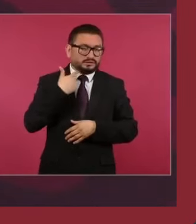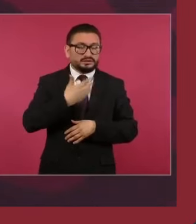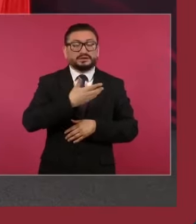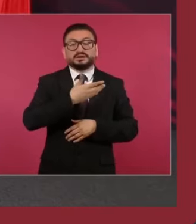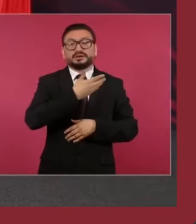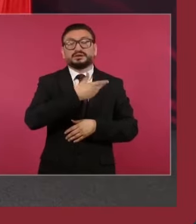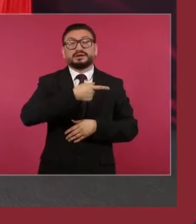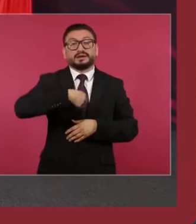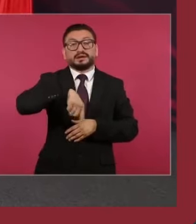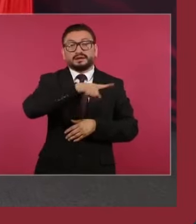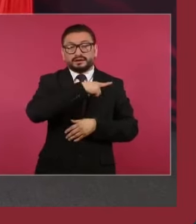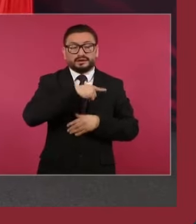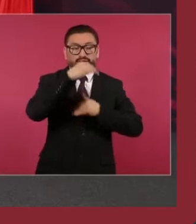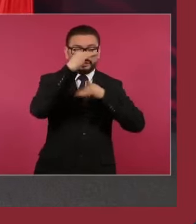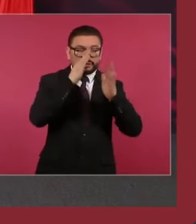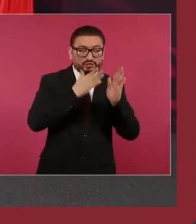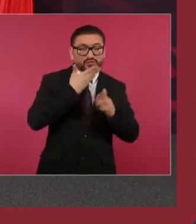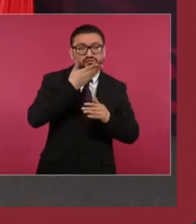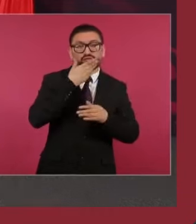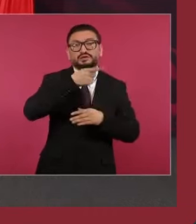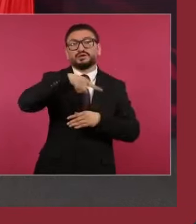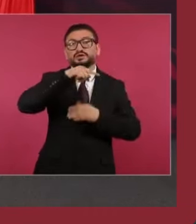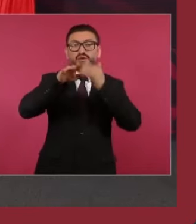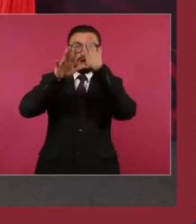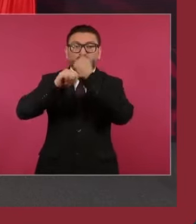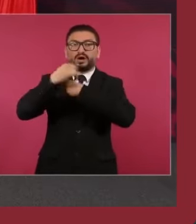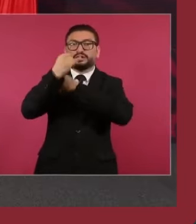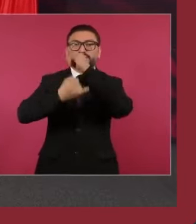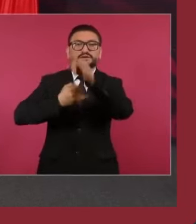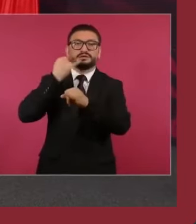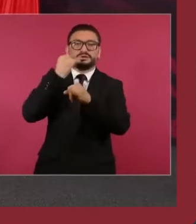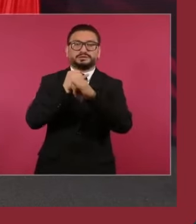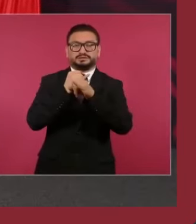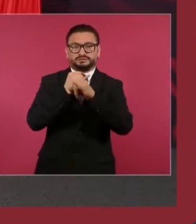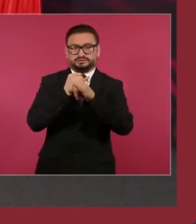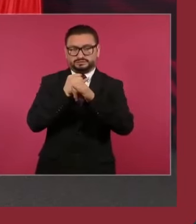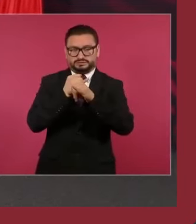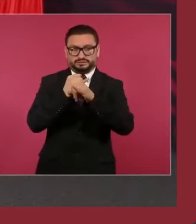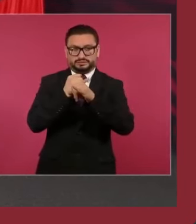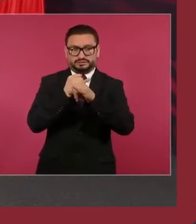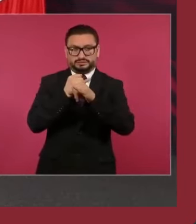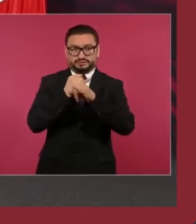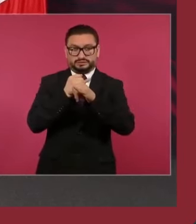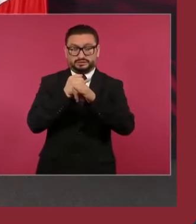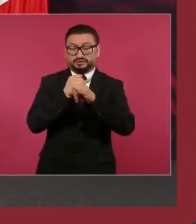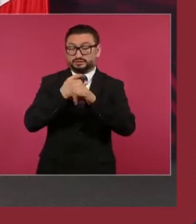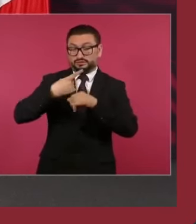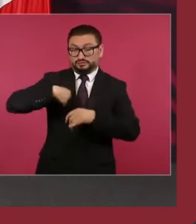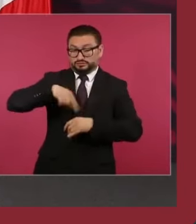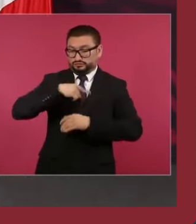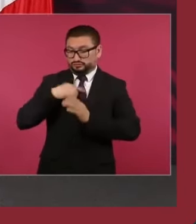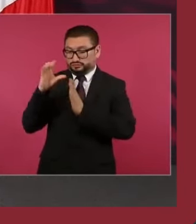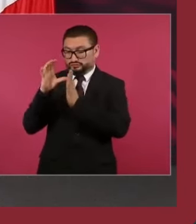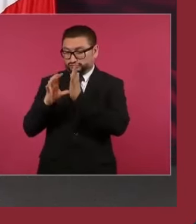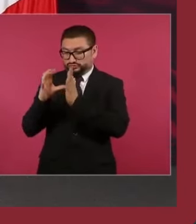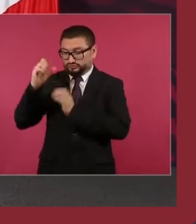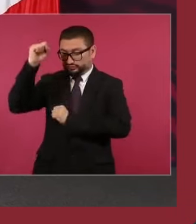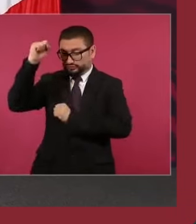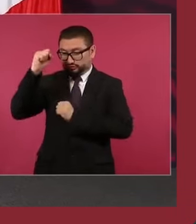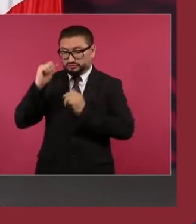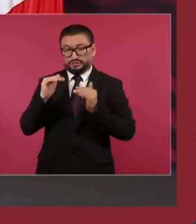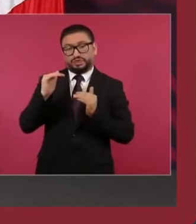es que hay acuerdos internacionales que están por encima de nuestra Constitución.